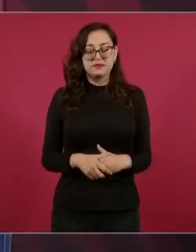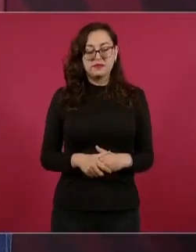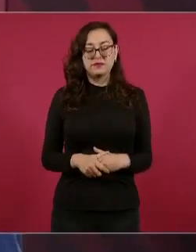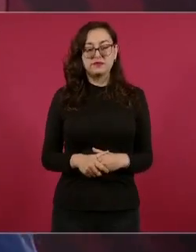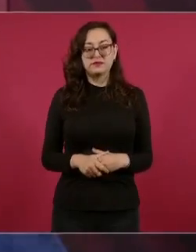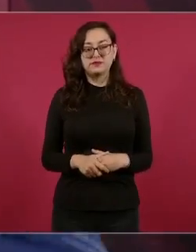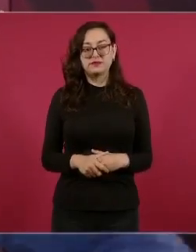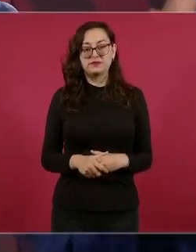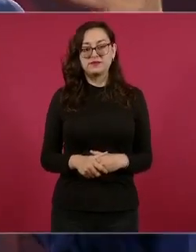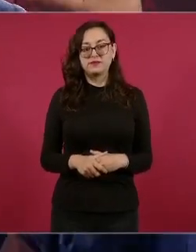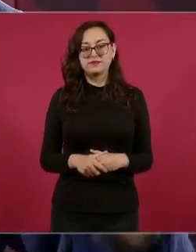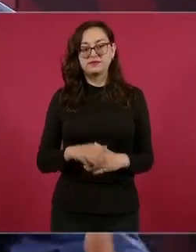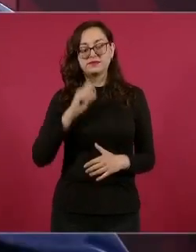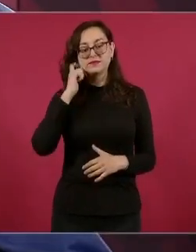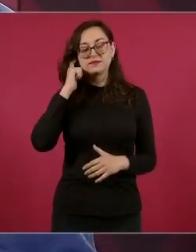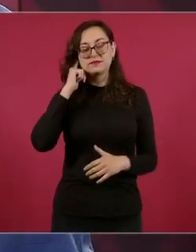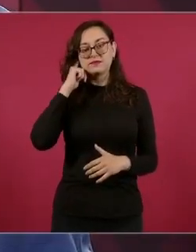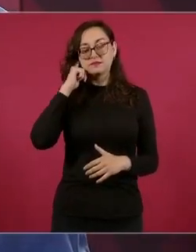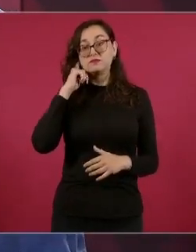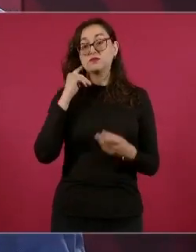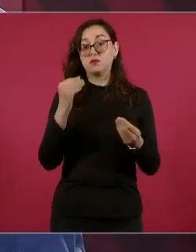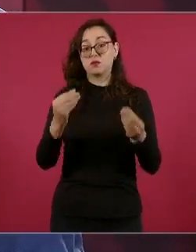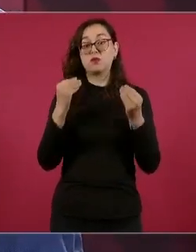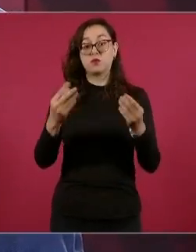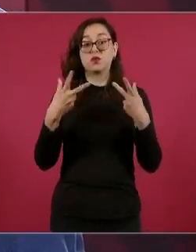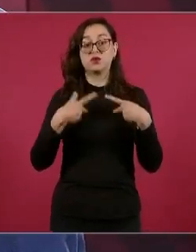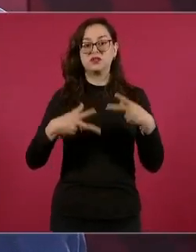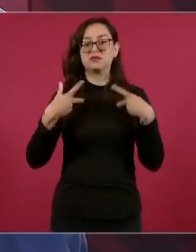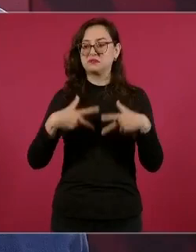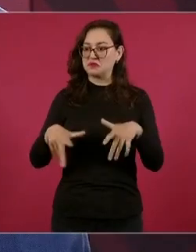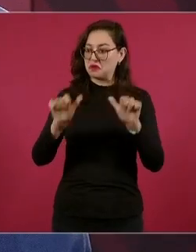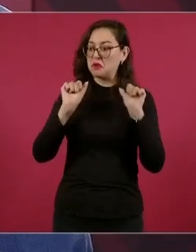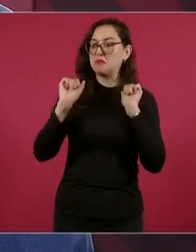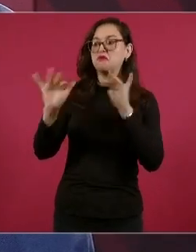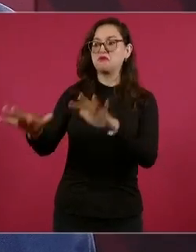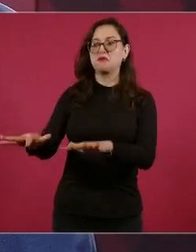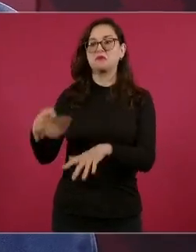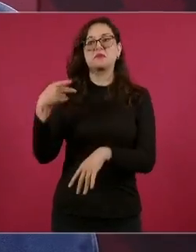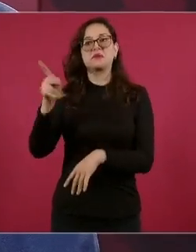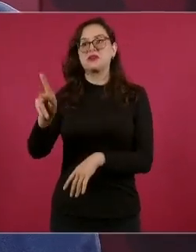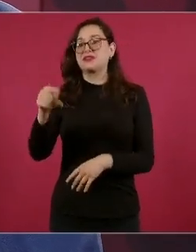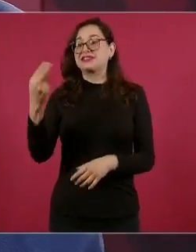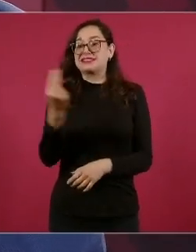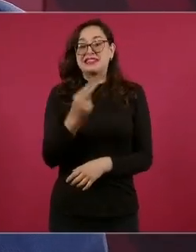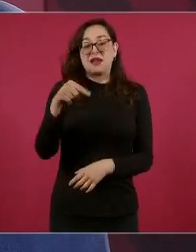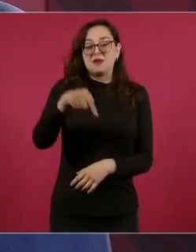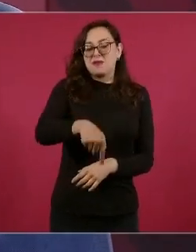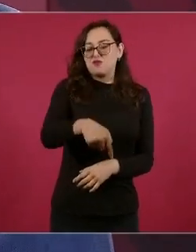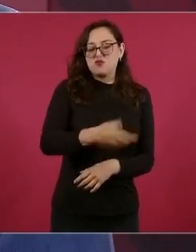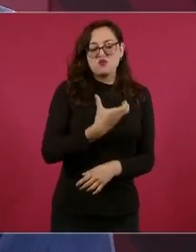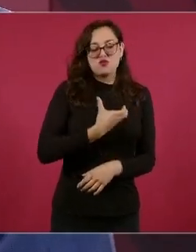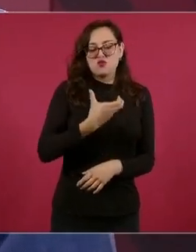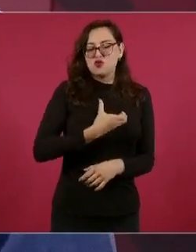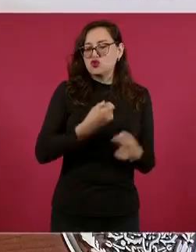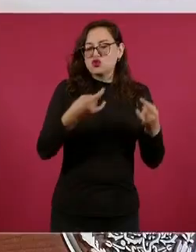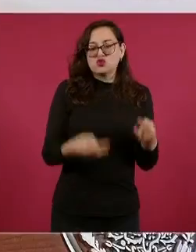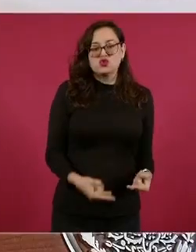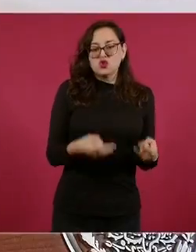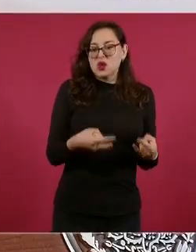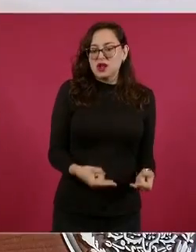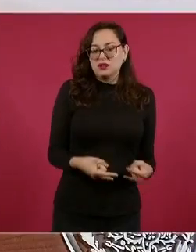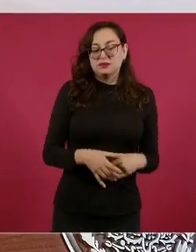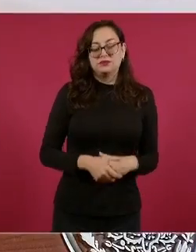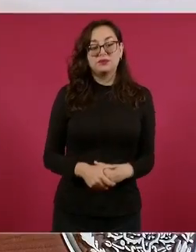grandes, pero no como se necesitaba. Y en una o dos